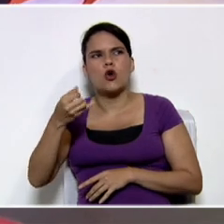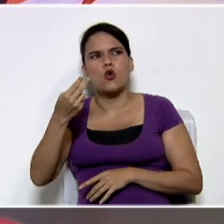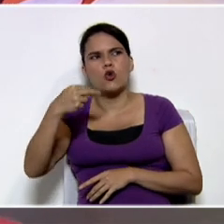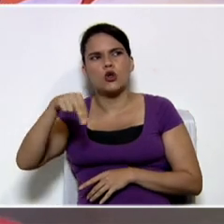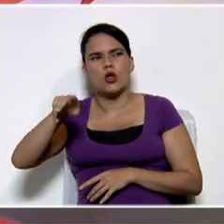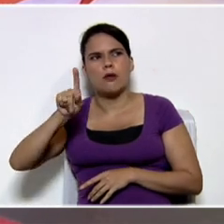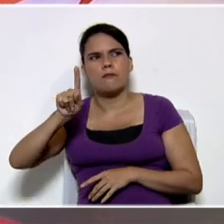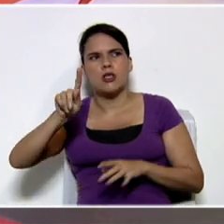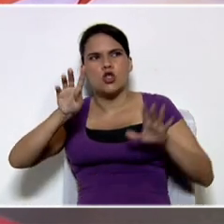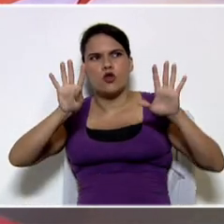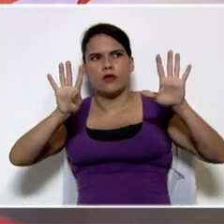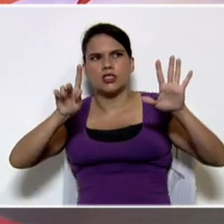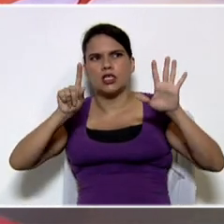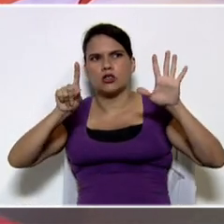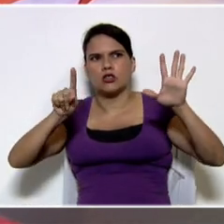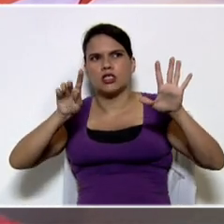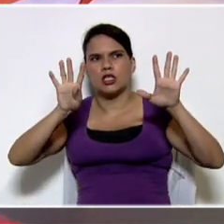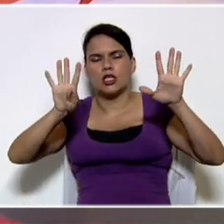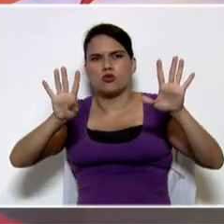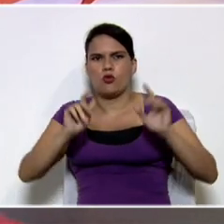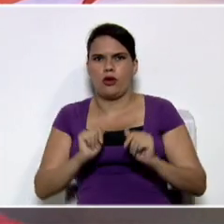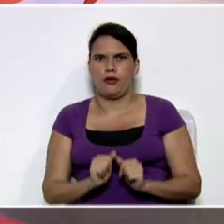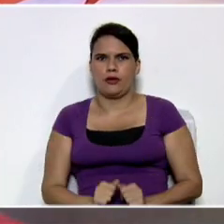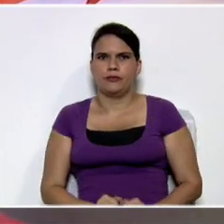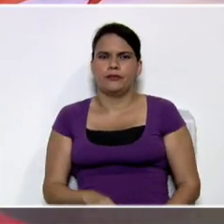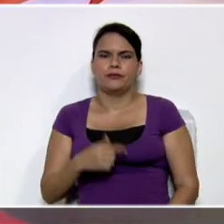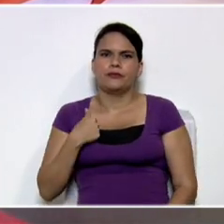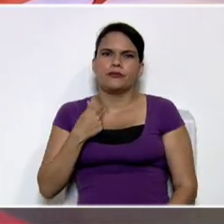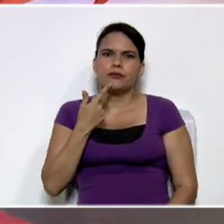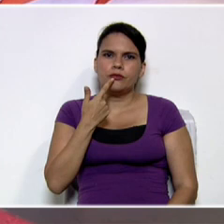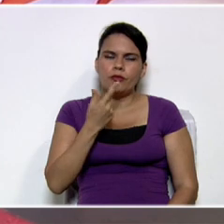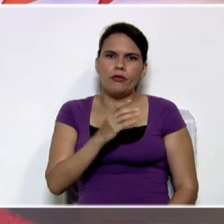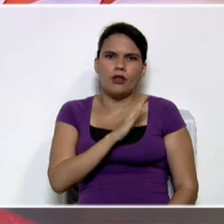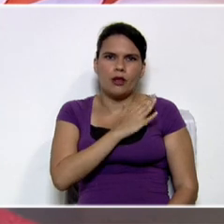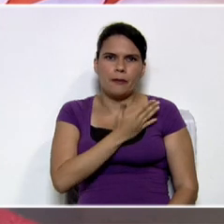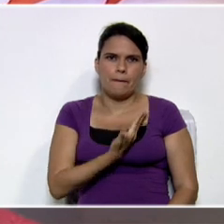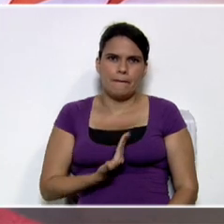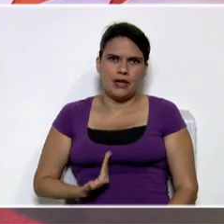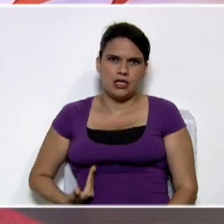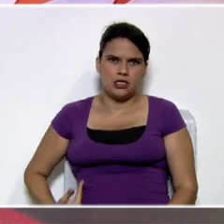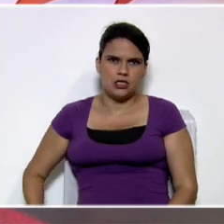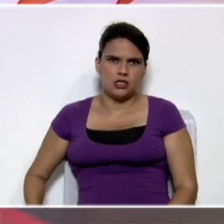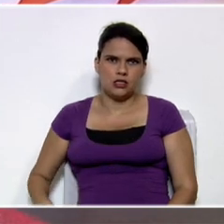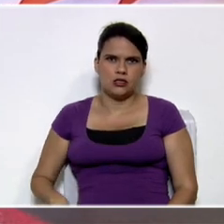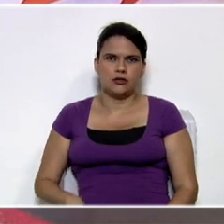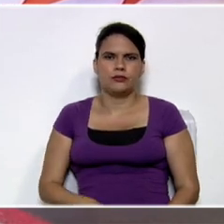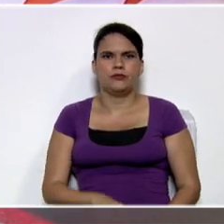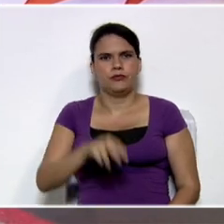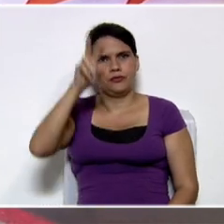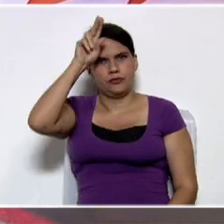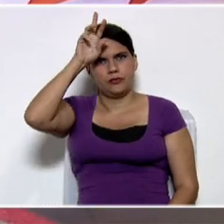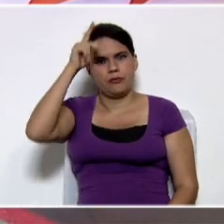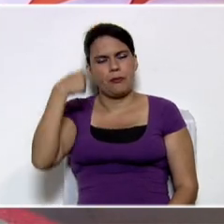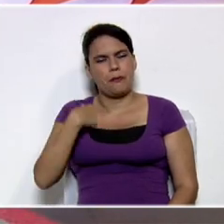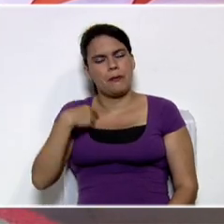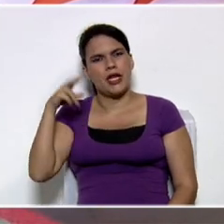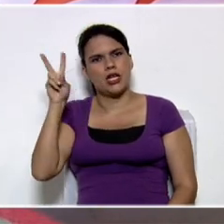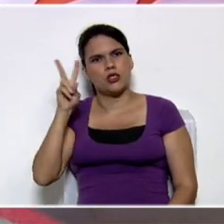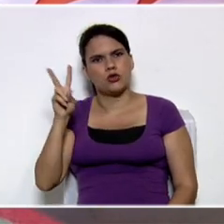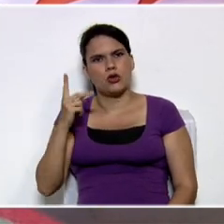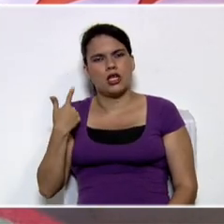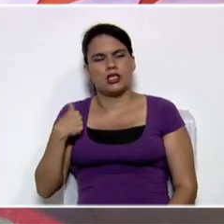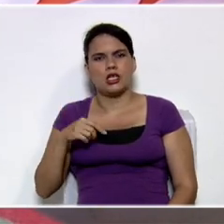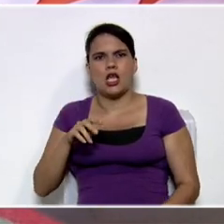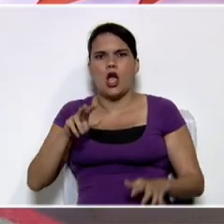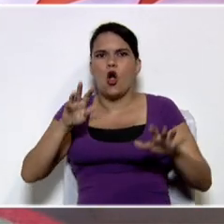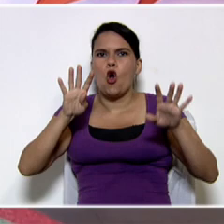1969, dentro de lo que corresponde para ese entonces en el gobierno del presidente Rafael Caldera, Venezuela estaba constituida por 8